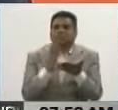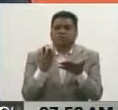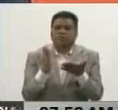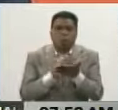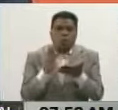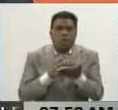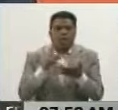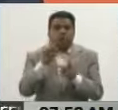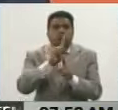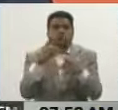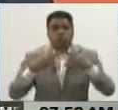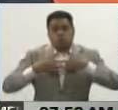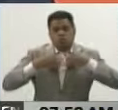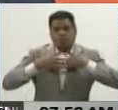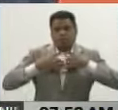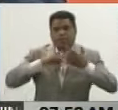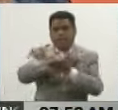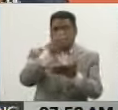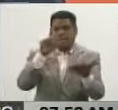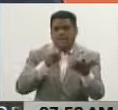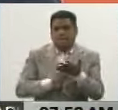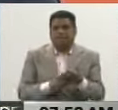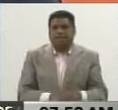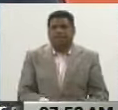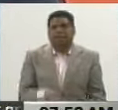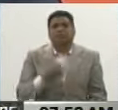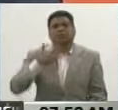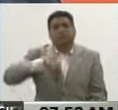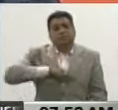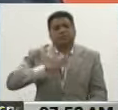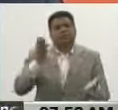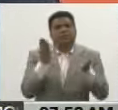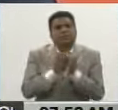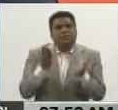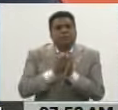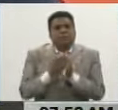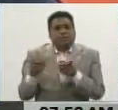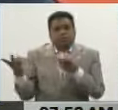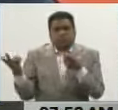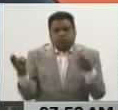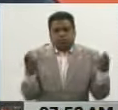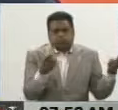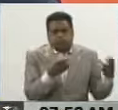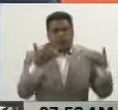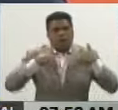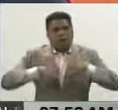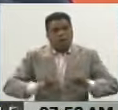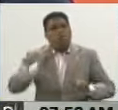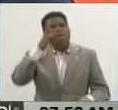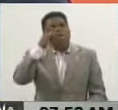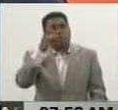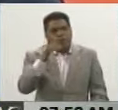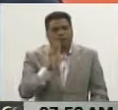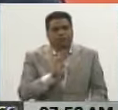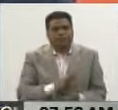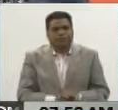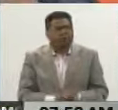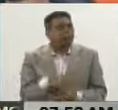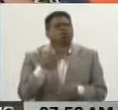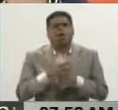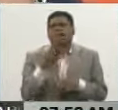los uniformes completos. Nosotros, las escuelas son espacios para recibir a los hijos del pueblo, en las condiciones que